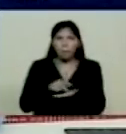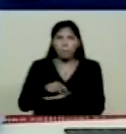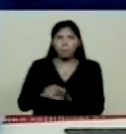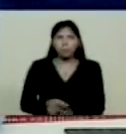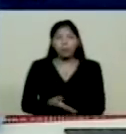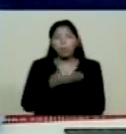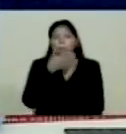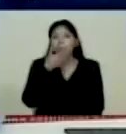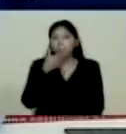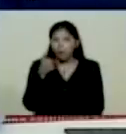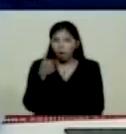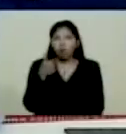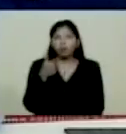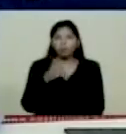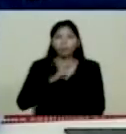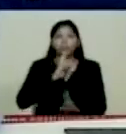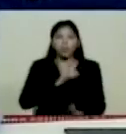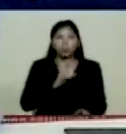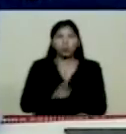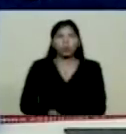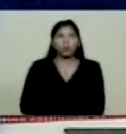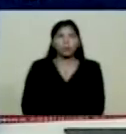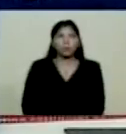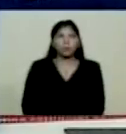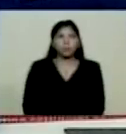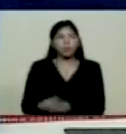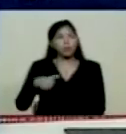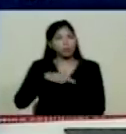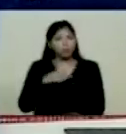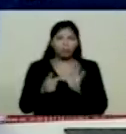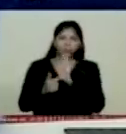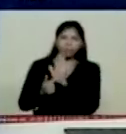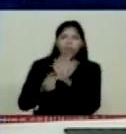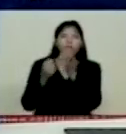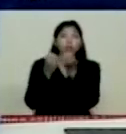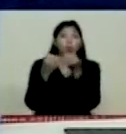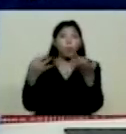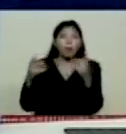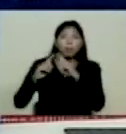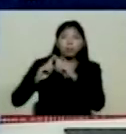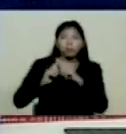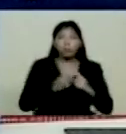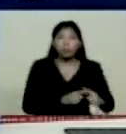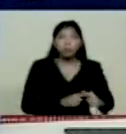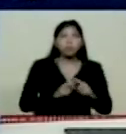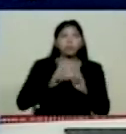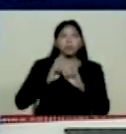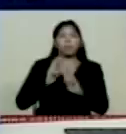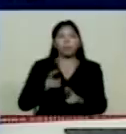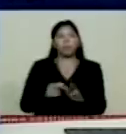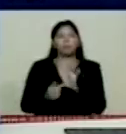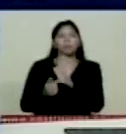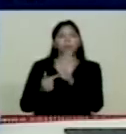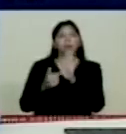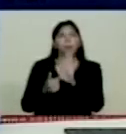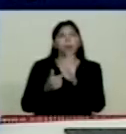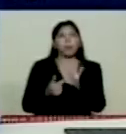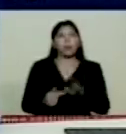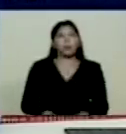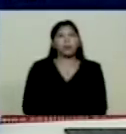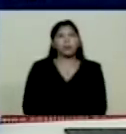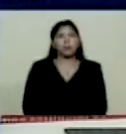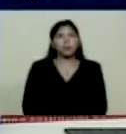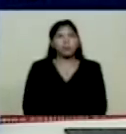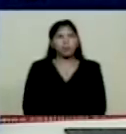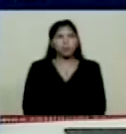mucho mejor íbamos a salir en los resultados, y lo vamos a demostrar con los números, como ya es muy conocido por los venezolanos el aforismo